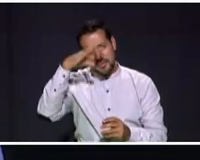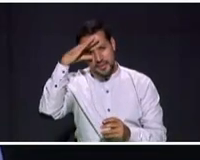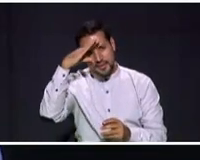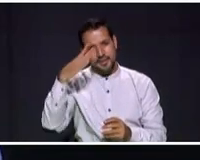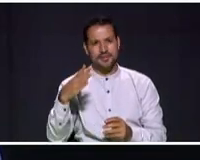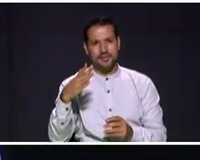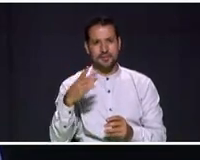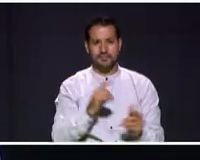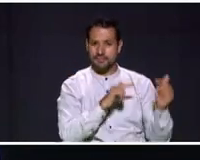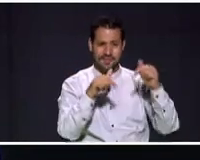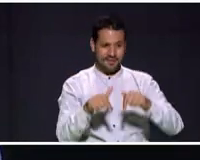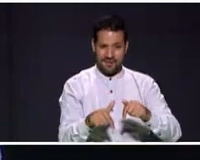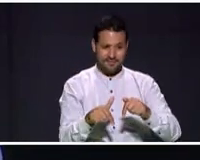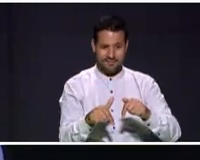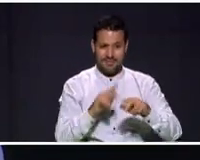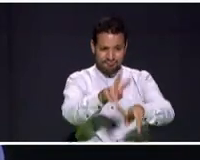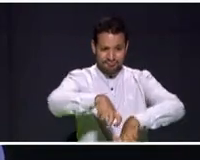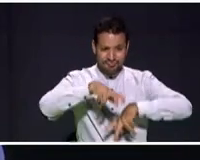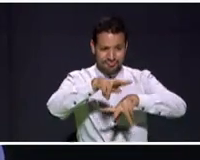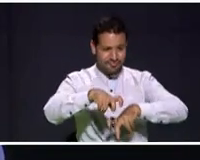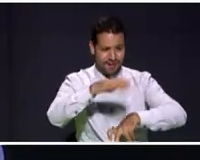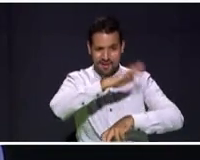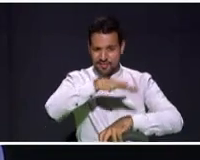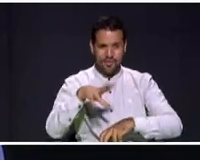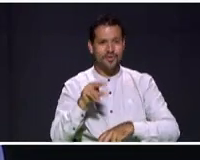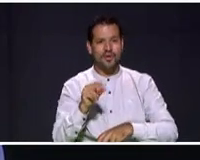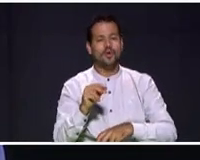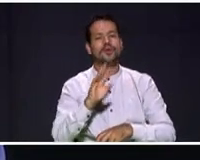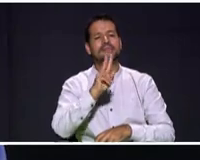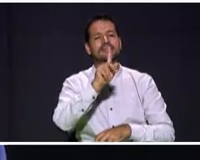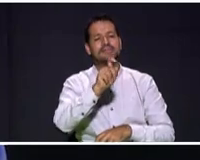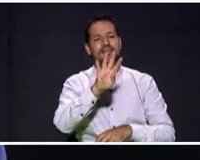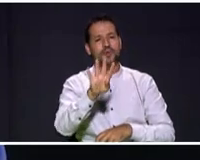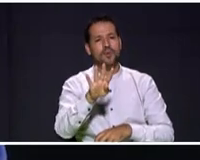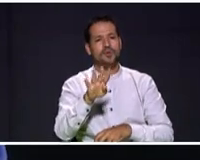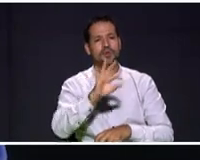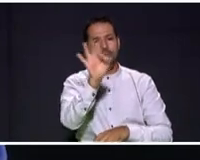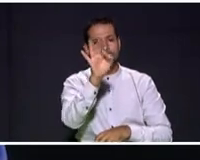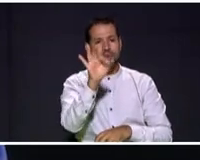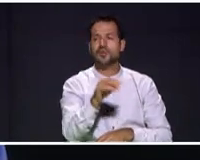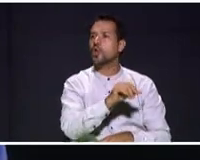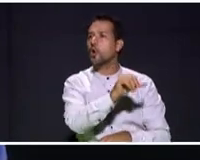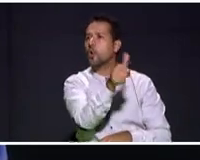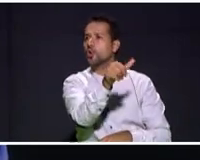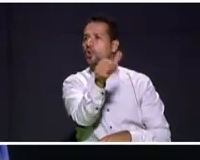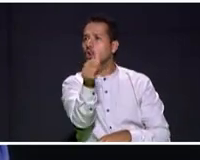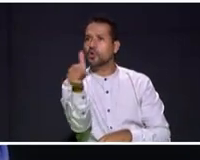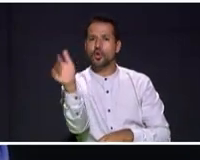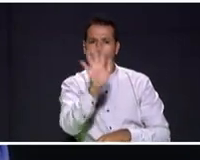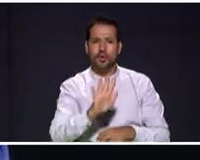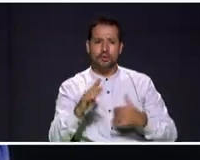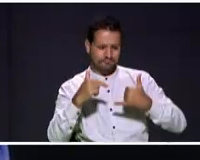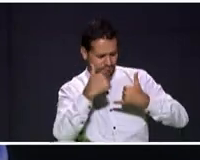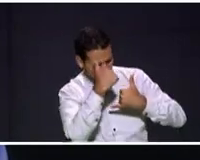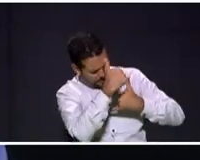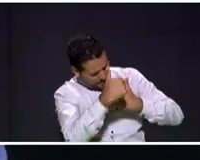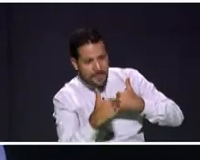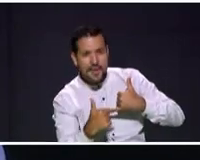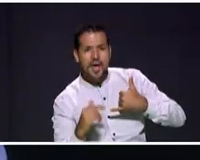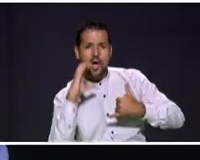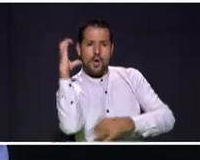se producen en antioquia un 64% se produce en otros departamentos y un 9% se